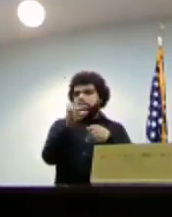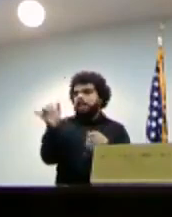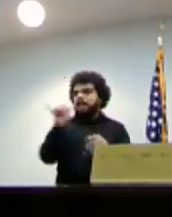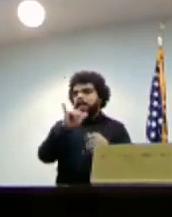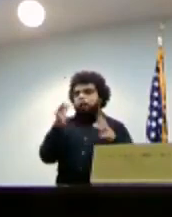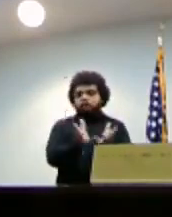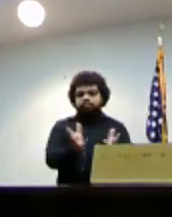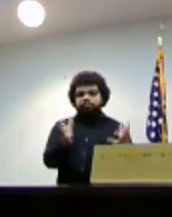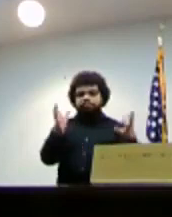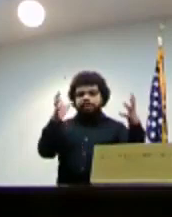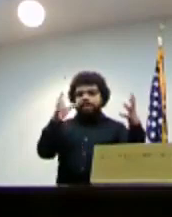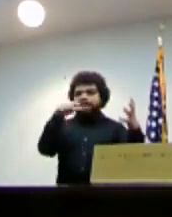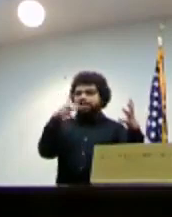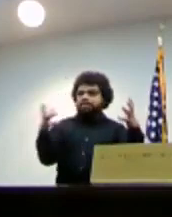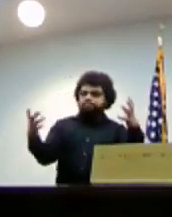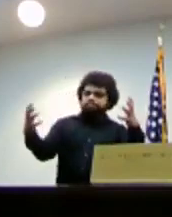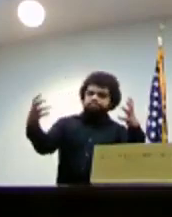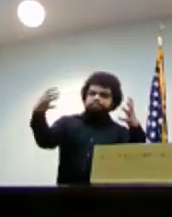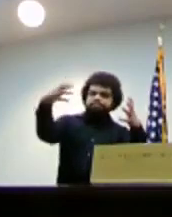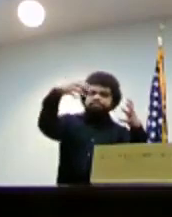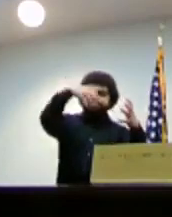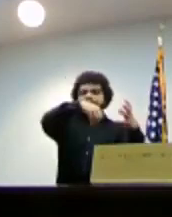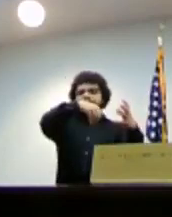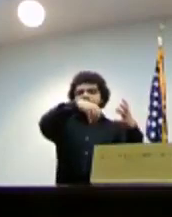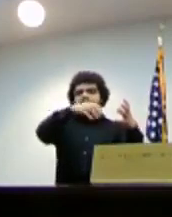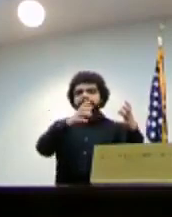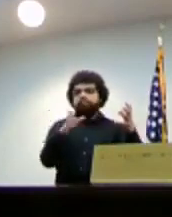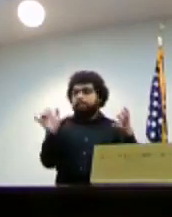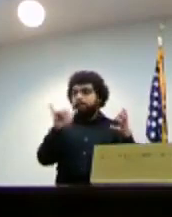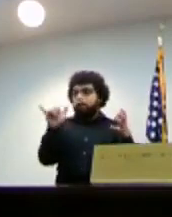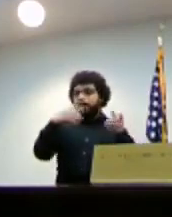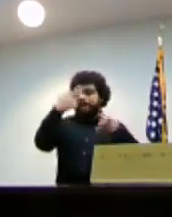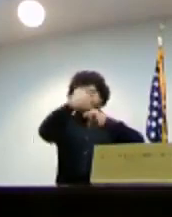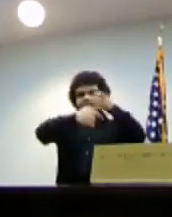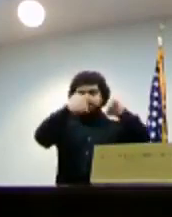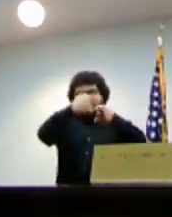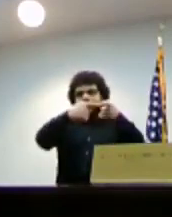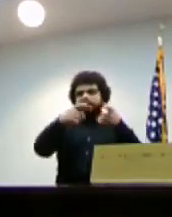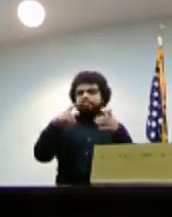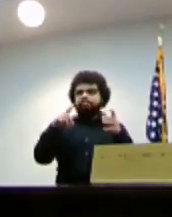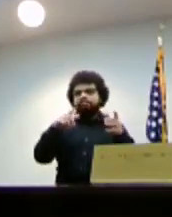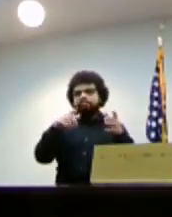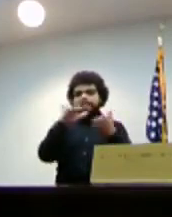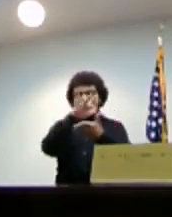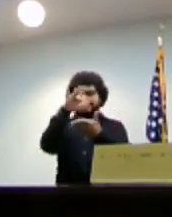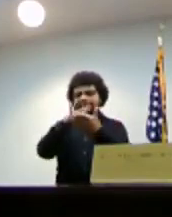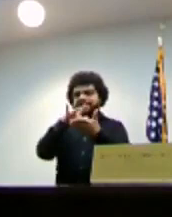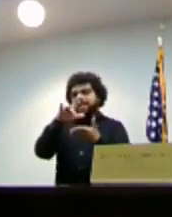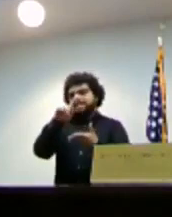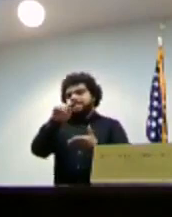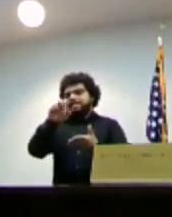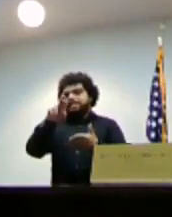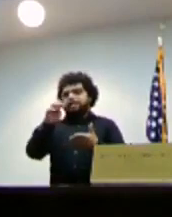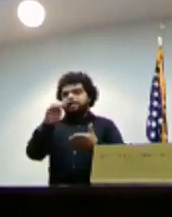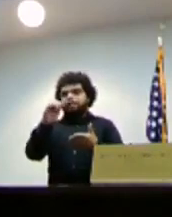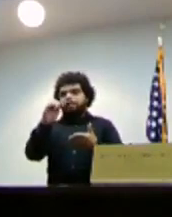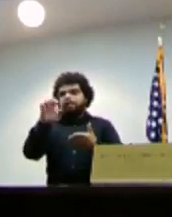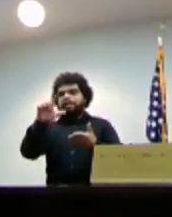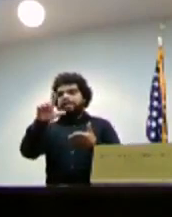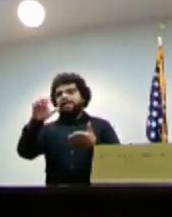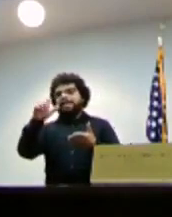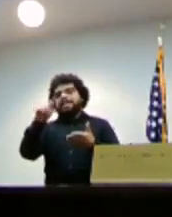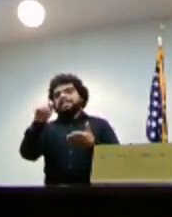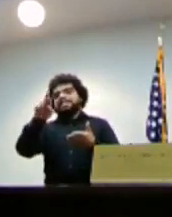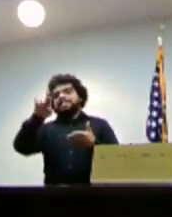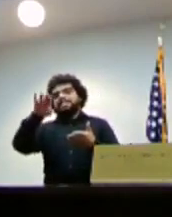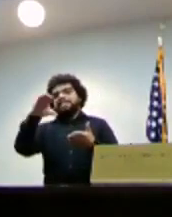caldera, ¿verdad? De las turbinas de las centrales termoeléctricas, y ahí ya vamos moviéndonos